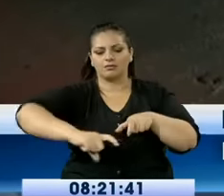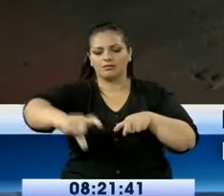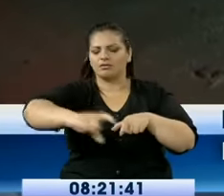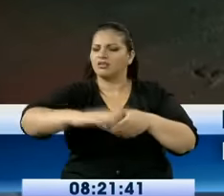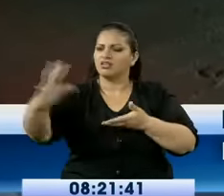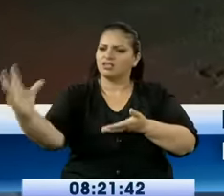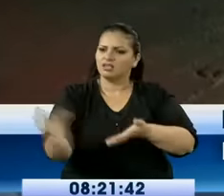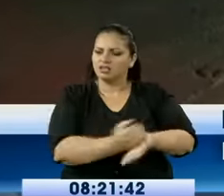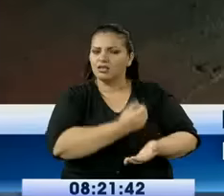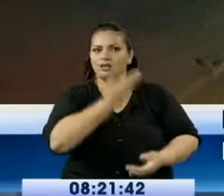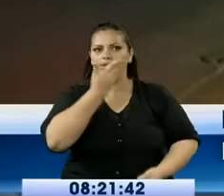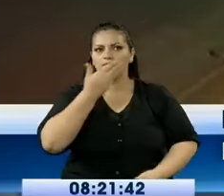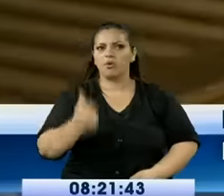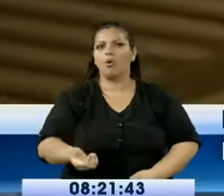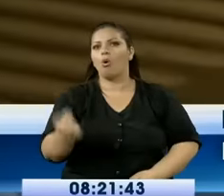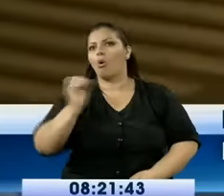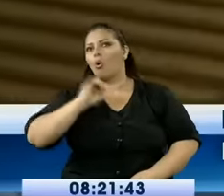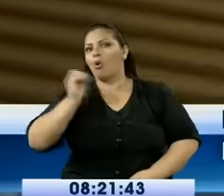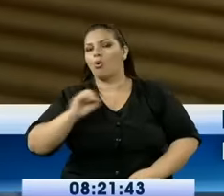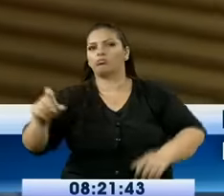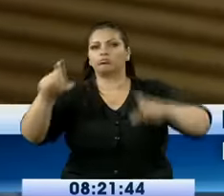de irresponsabilidad y